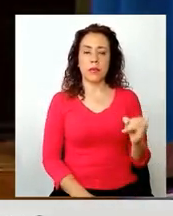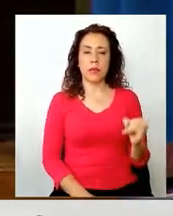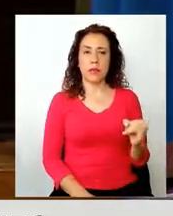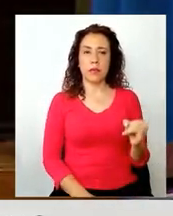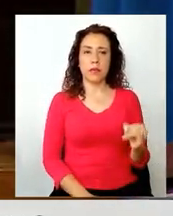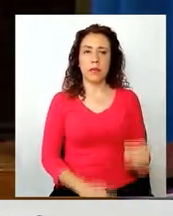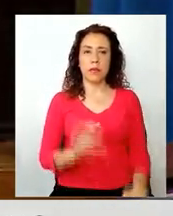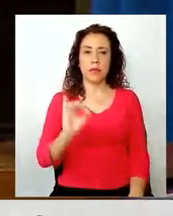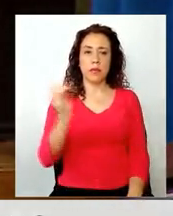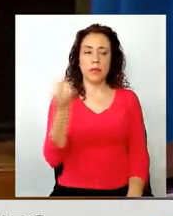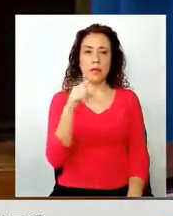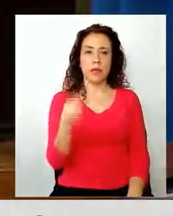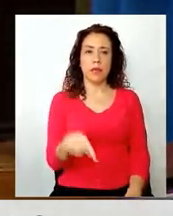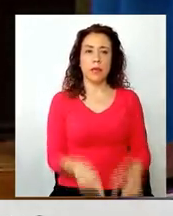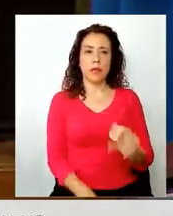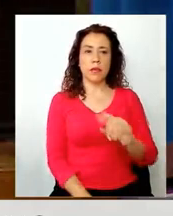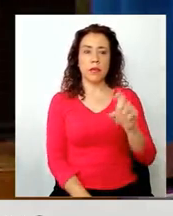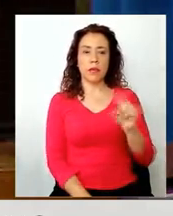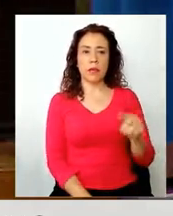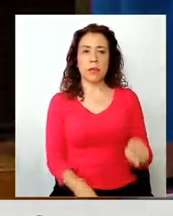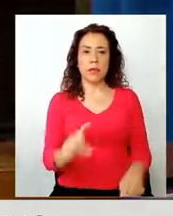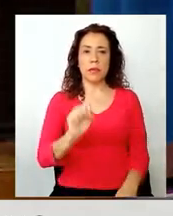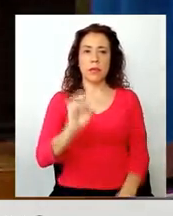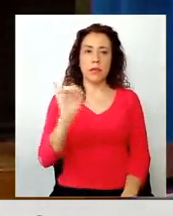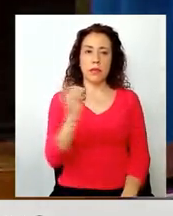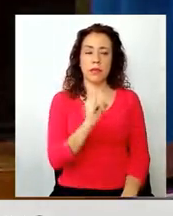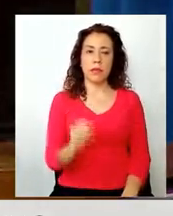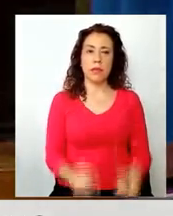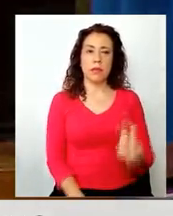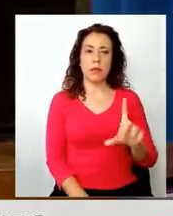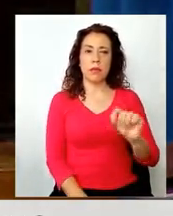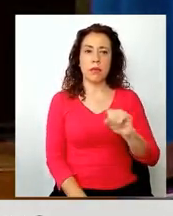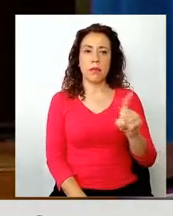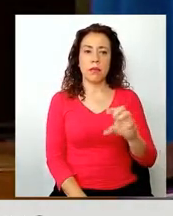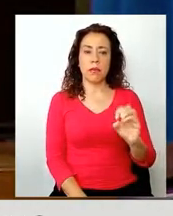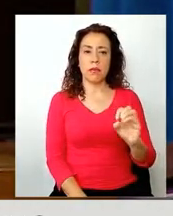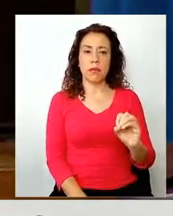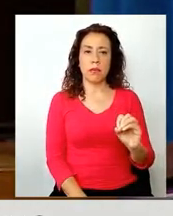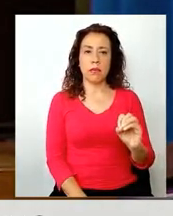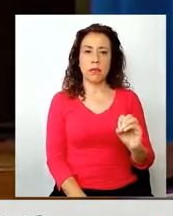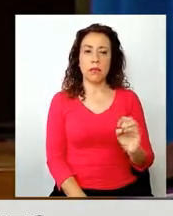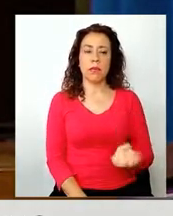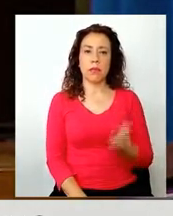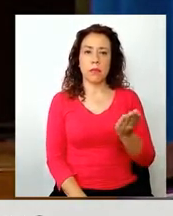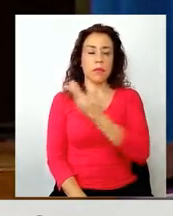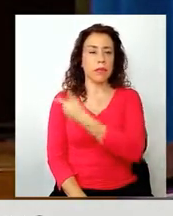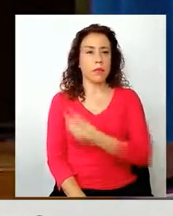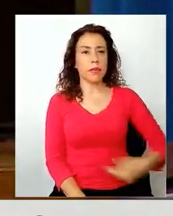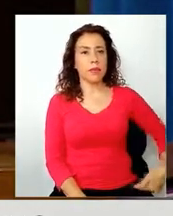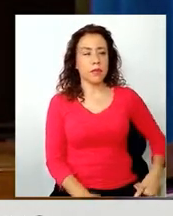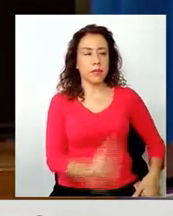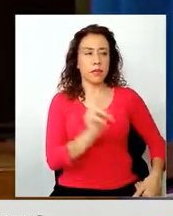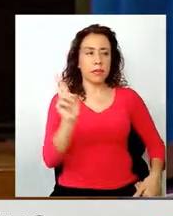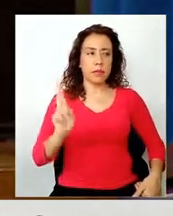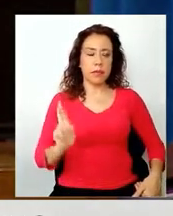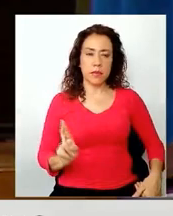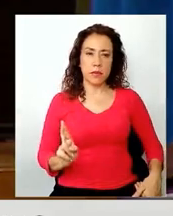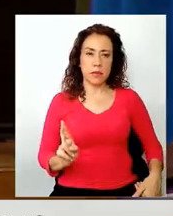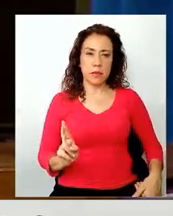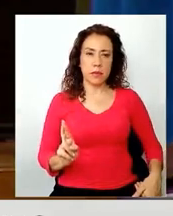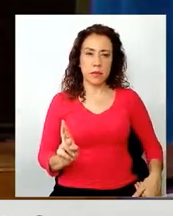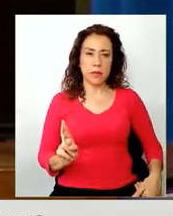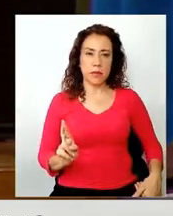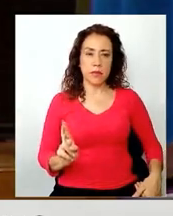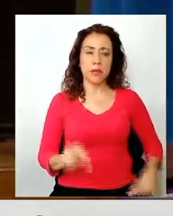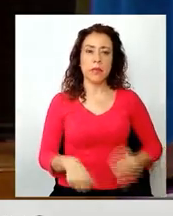Patricio rosas Jaime sáez y Consuelo veloso en virtud del cual solicita su excelencia al presidente de la república que haga presente